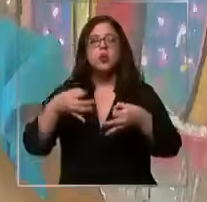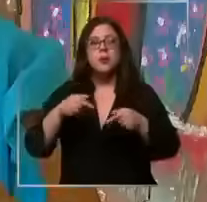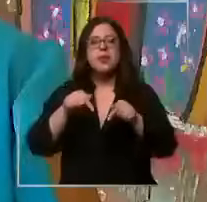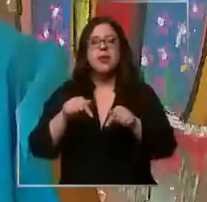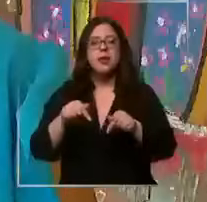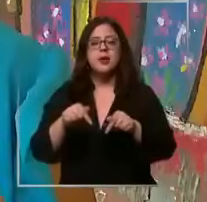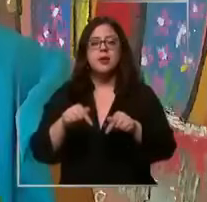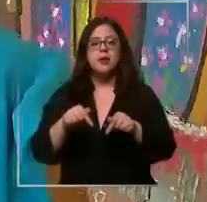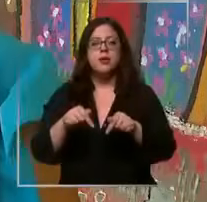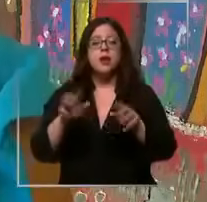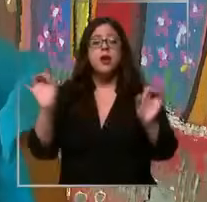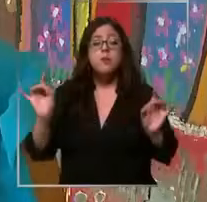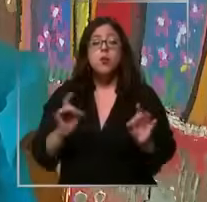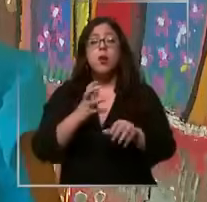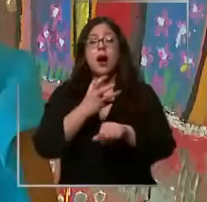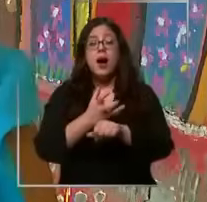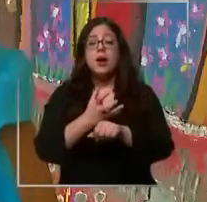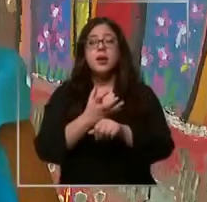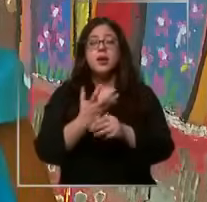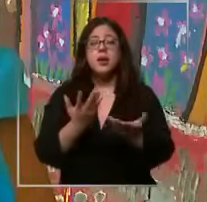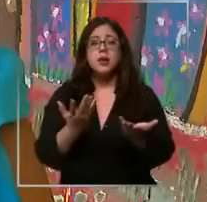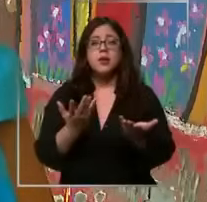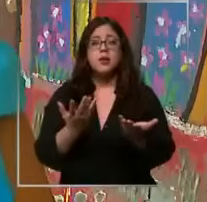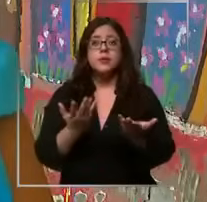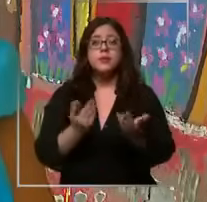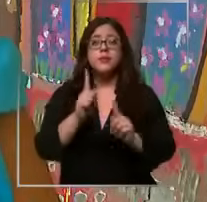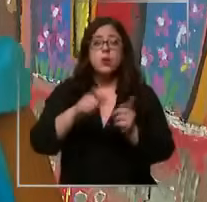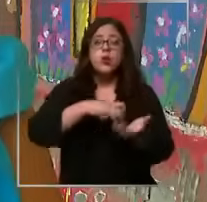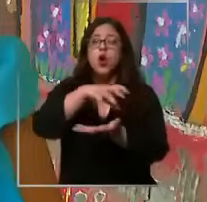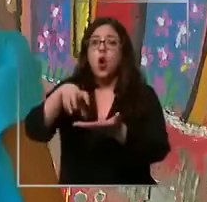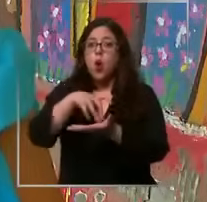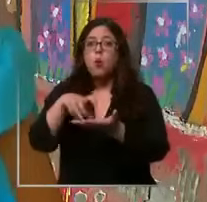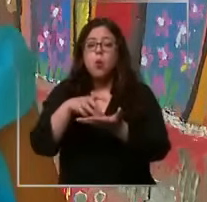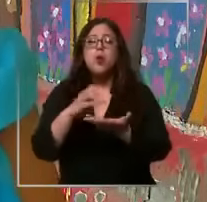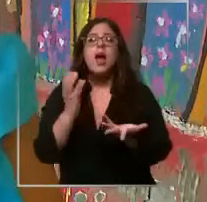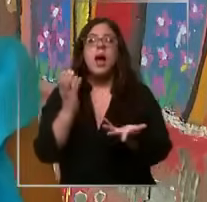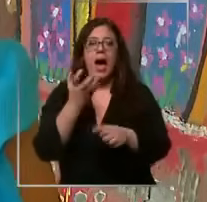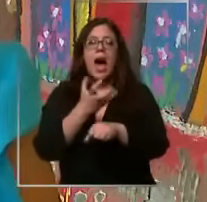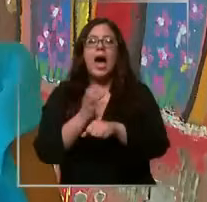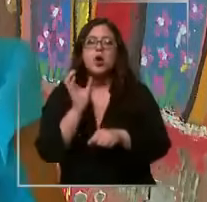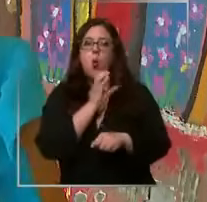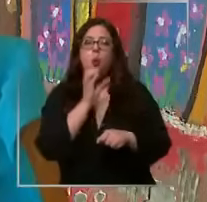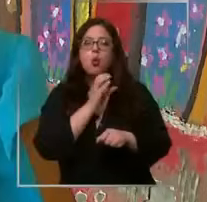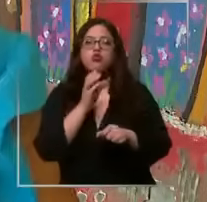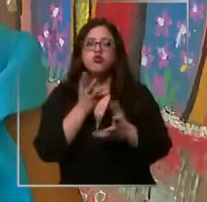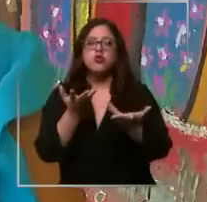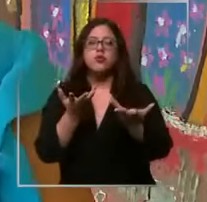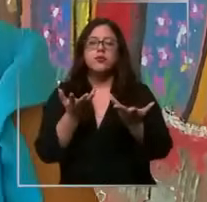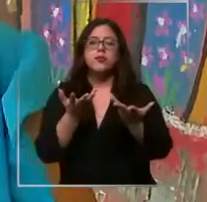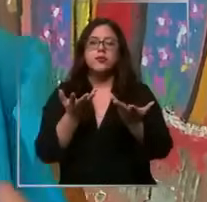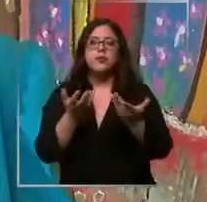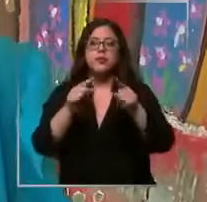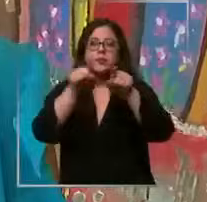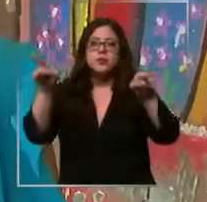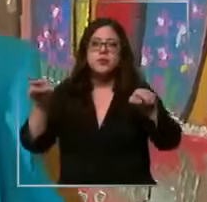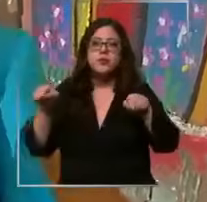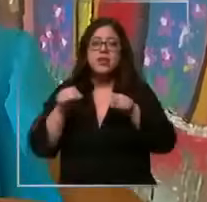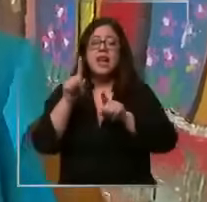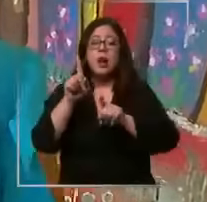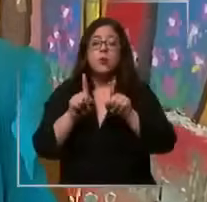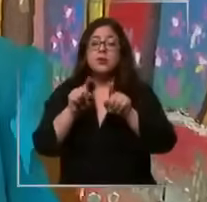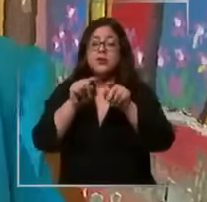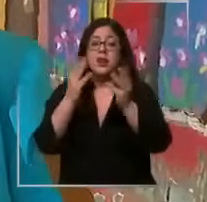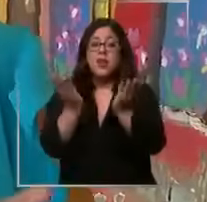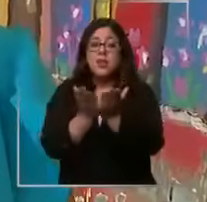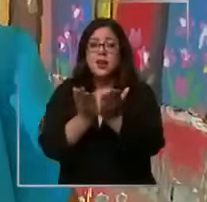¿ya? Nosotros tenemos la posibilidad, de hecho, en algunas de estas comunas se están abriendo cursos completos. Establecimientos que tienen salas que no estaban usando